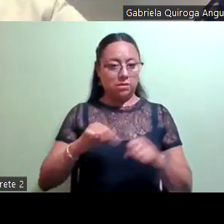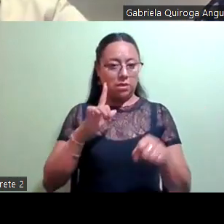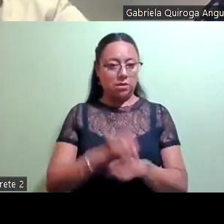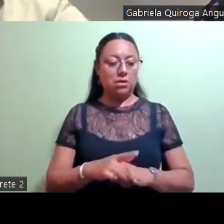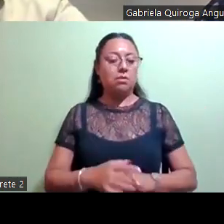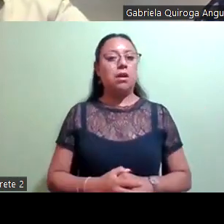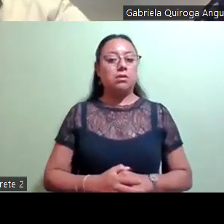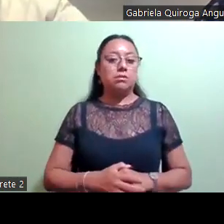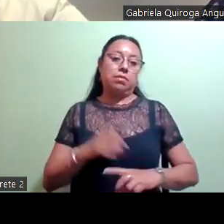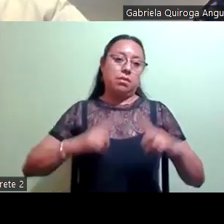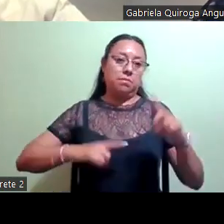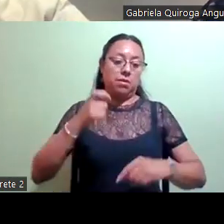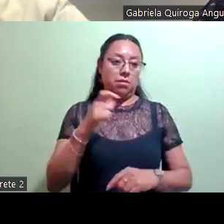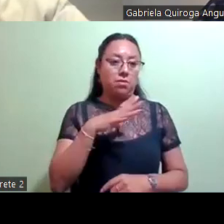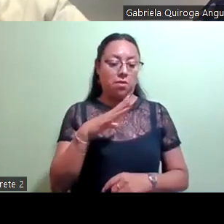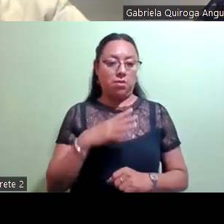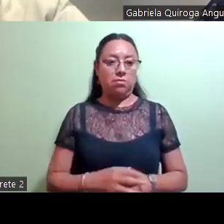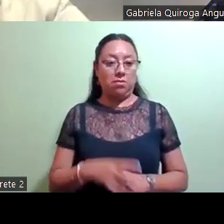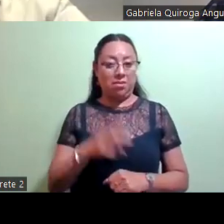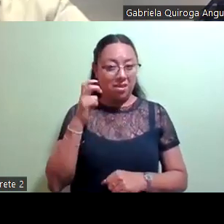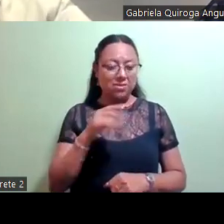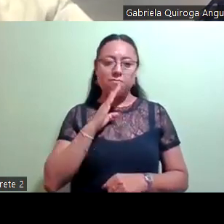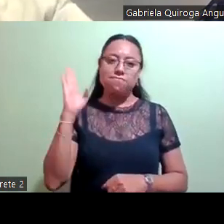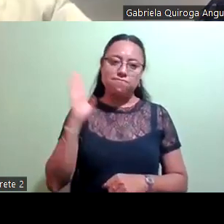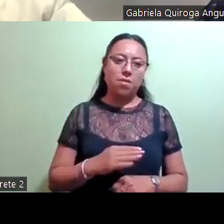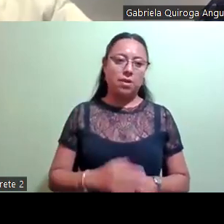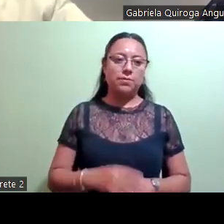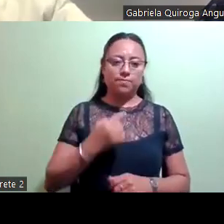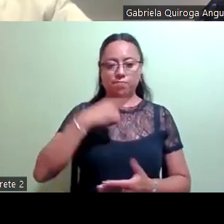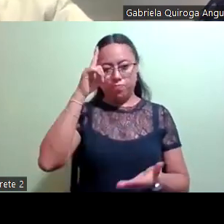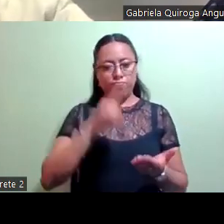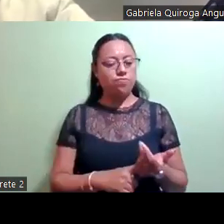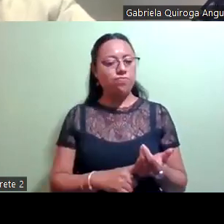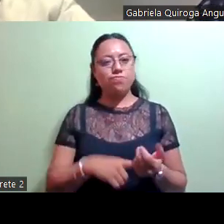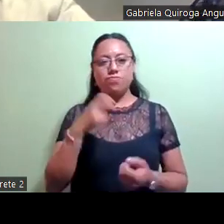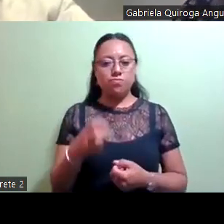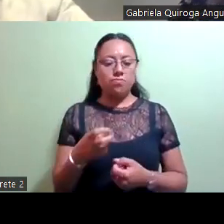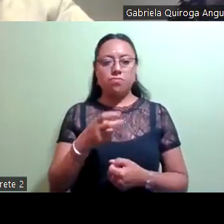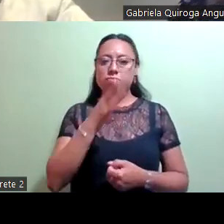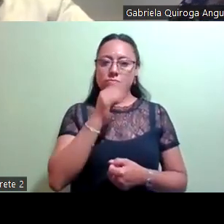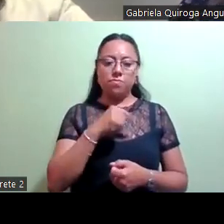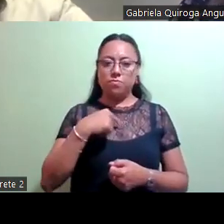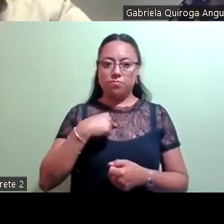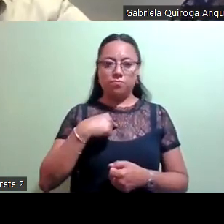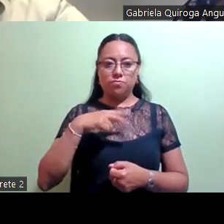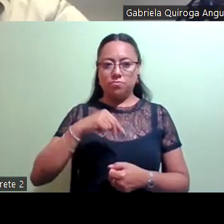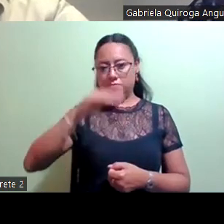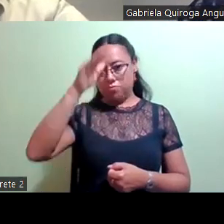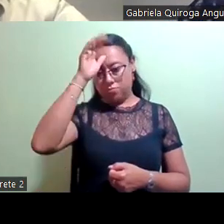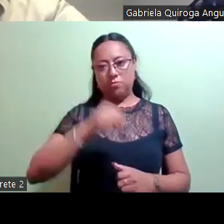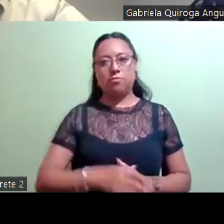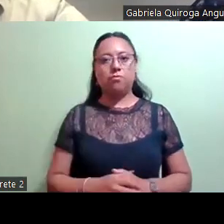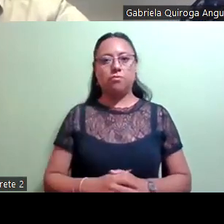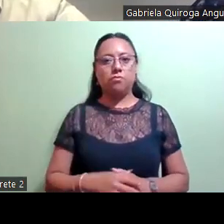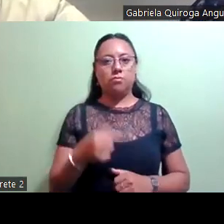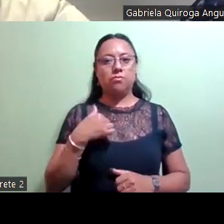contradicción contra lo sostenido por ellos históricamente, sino a mí me parece abiertamente insostenible. Yo no estoy de acuerdo y pido que se vote si se